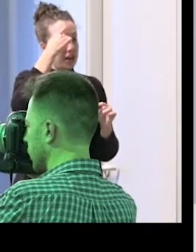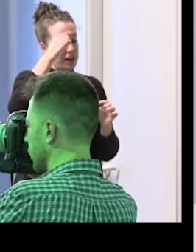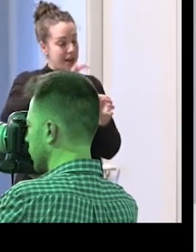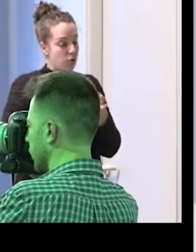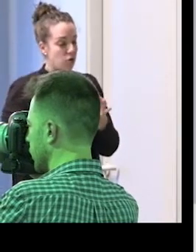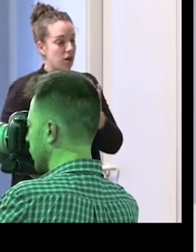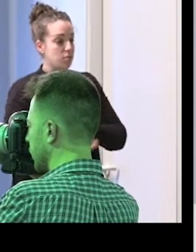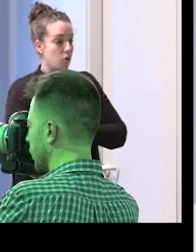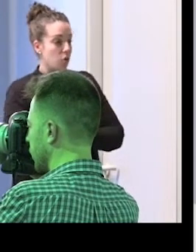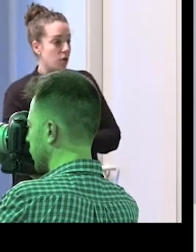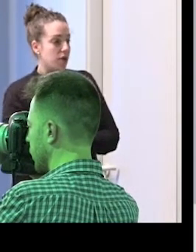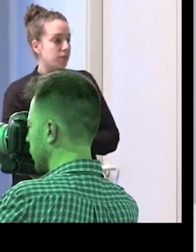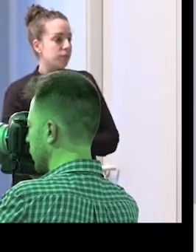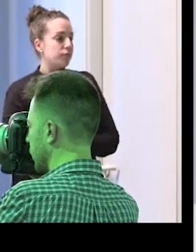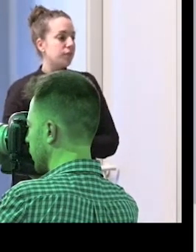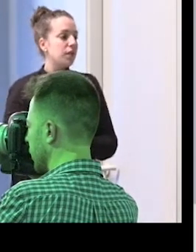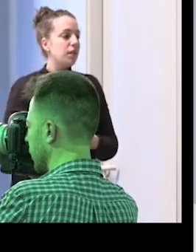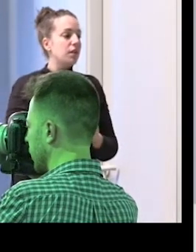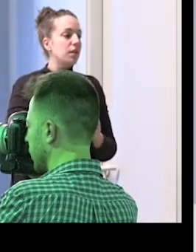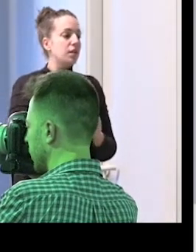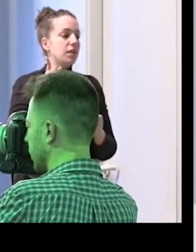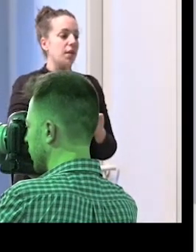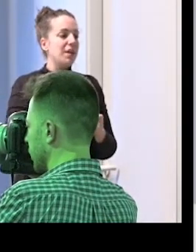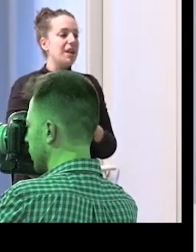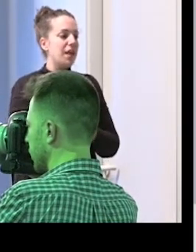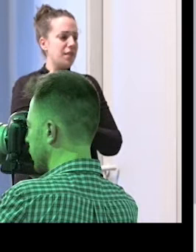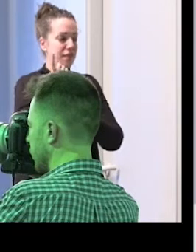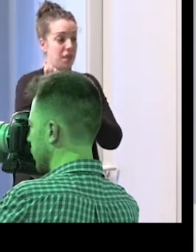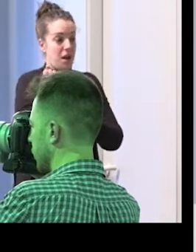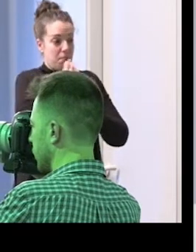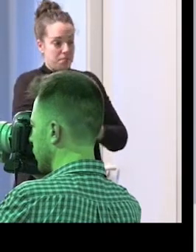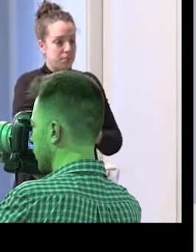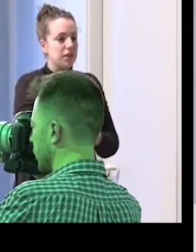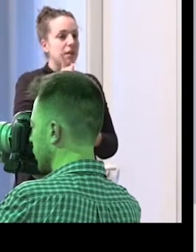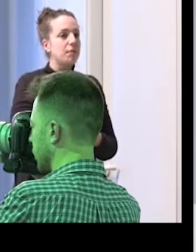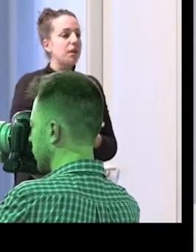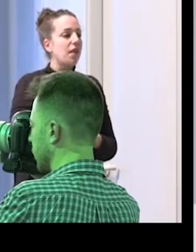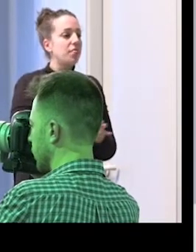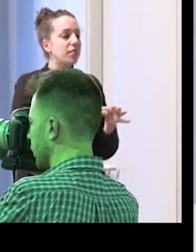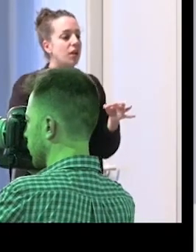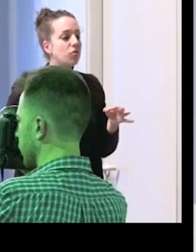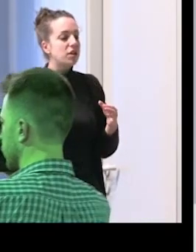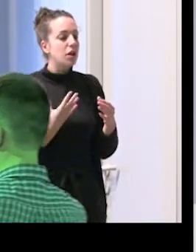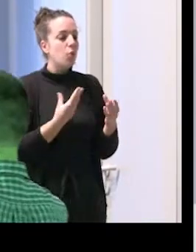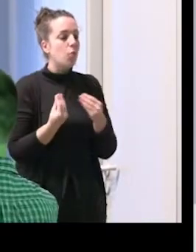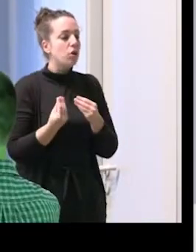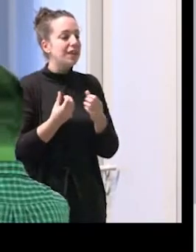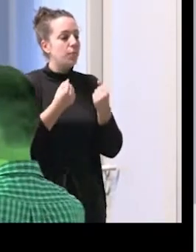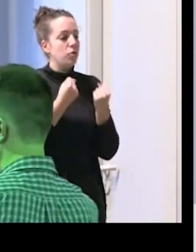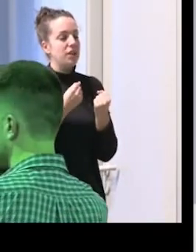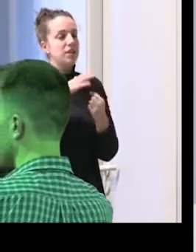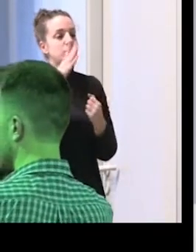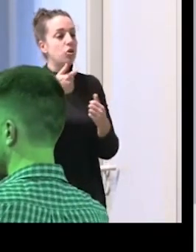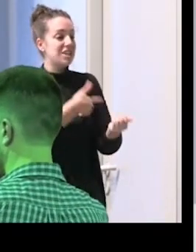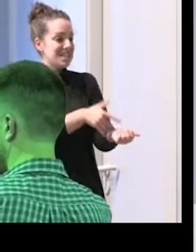la glía, por ejemplo. Las células madres hematopoyéticas son multipotentes porque producen los distintos linajes de la